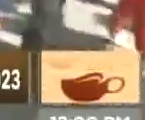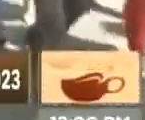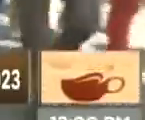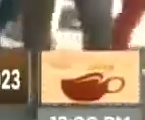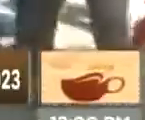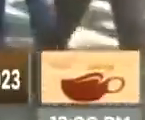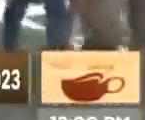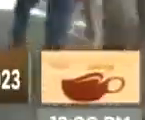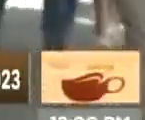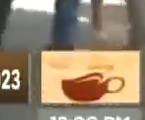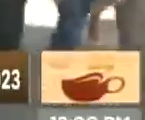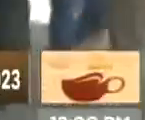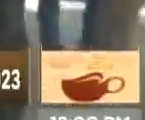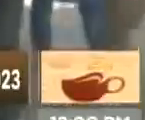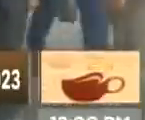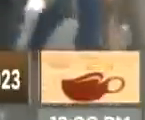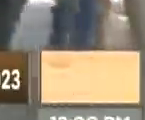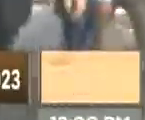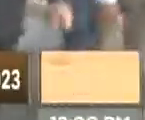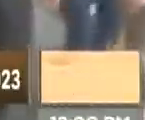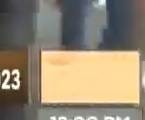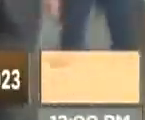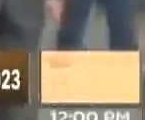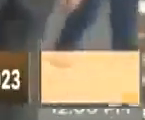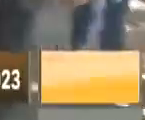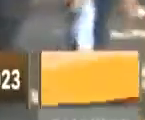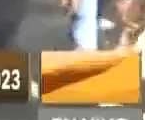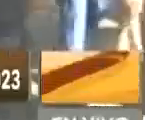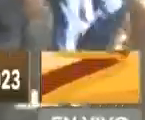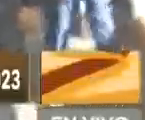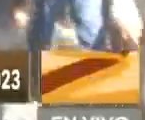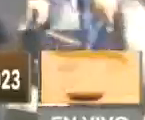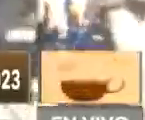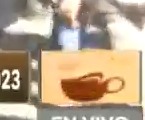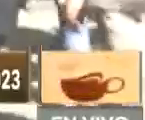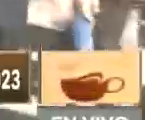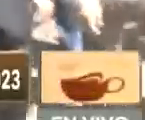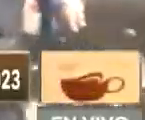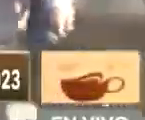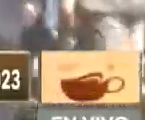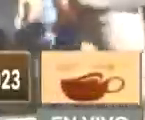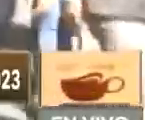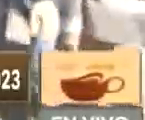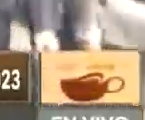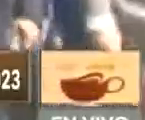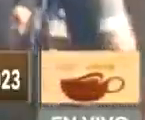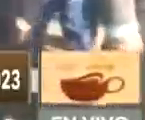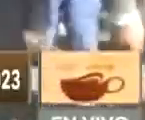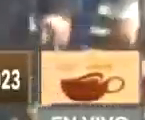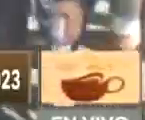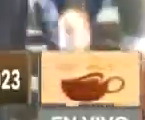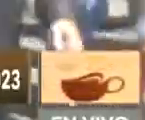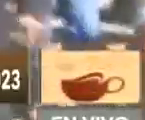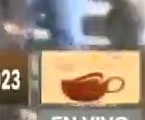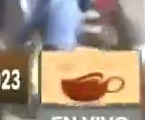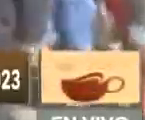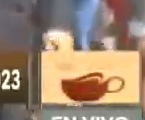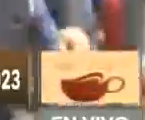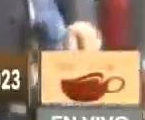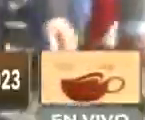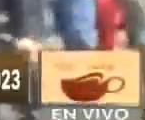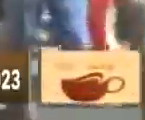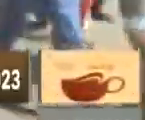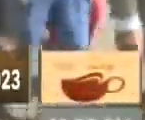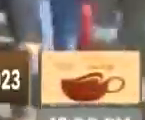Recuerden ustedes que constitucionalmente cada 5 de enero corresponde la instalación de la comitiva, de la directiva de la Asamblea Nacional y